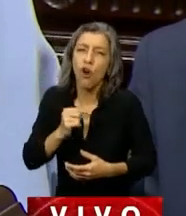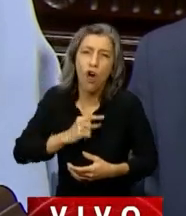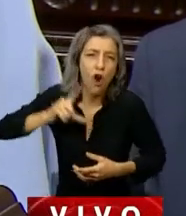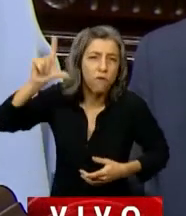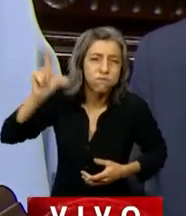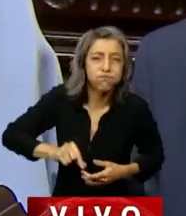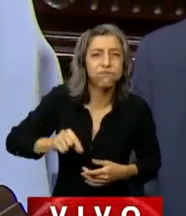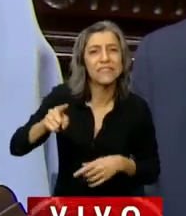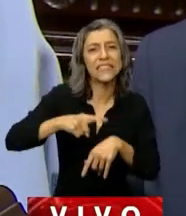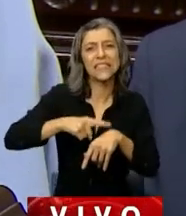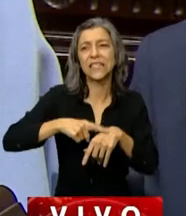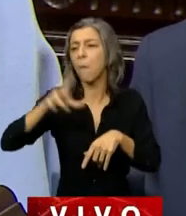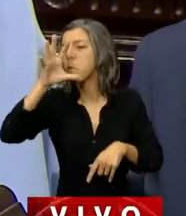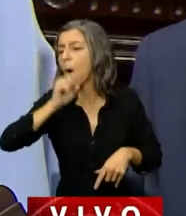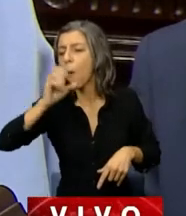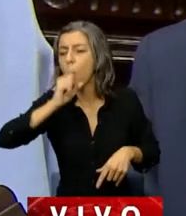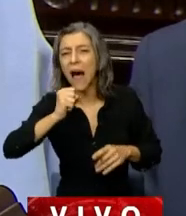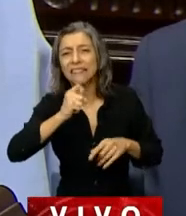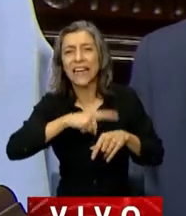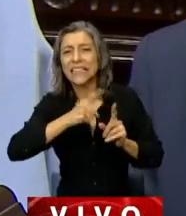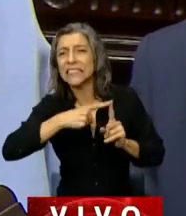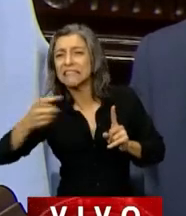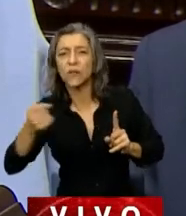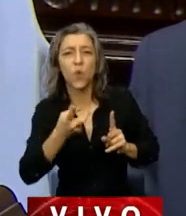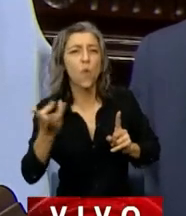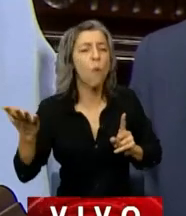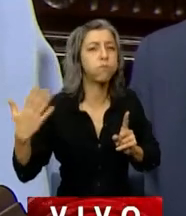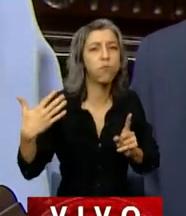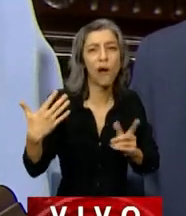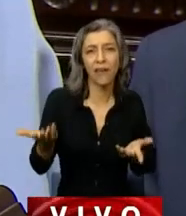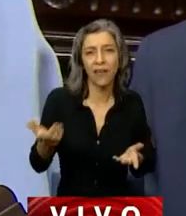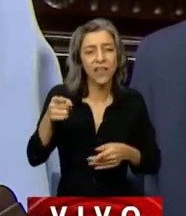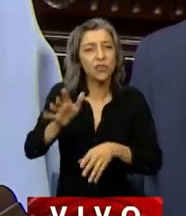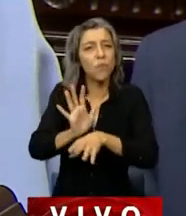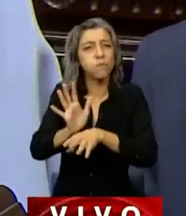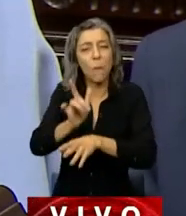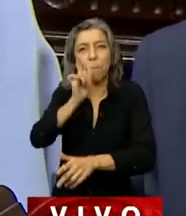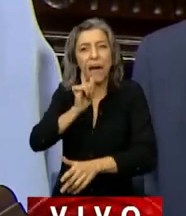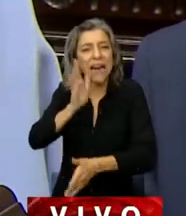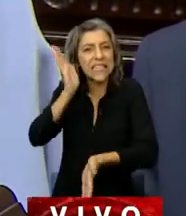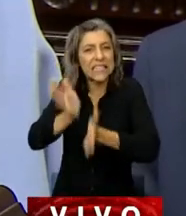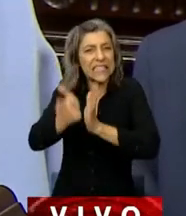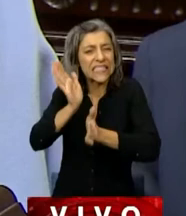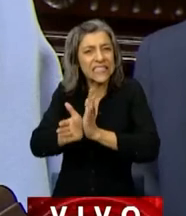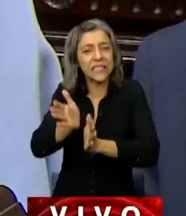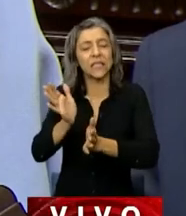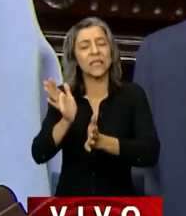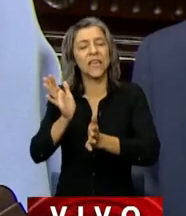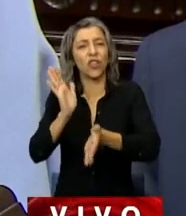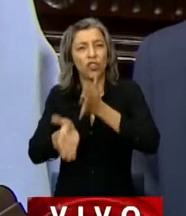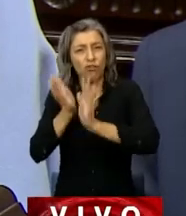Se considera que soportar dolor es un método de tortura. ¿Quiénes